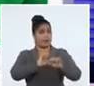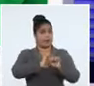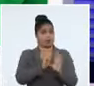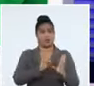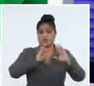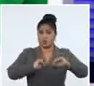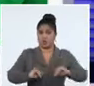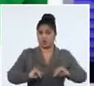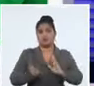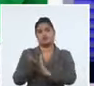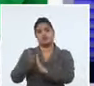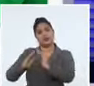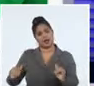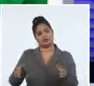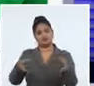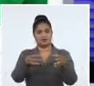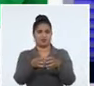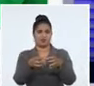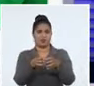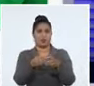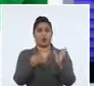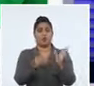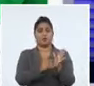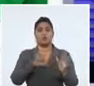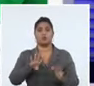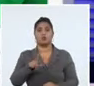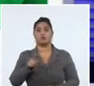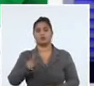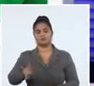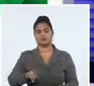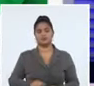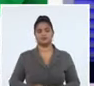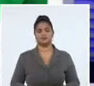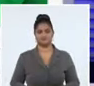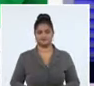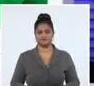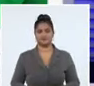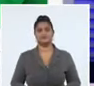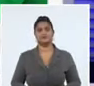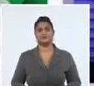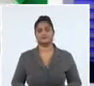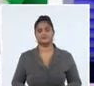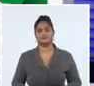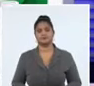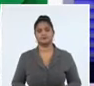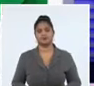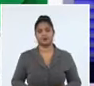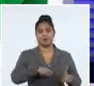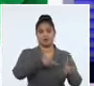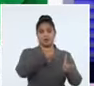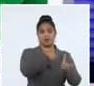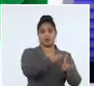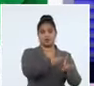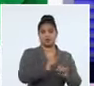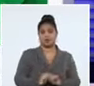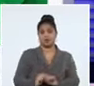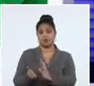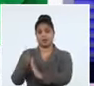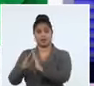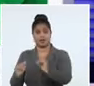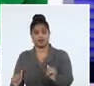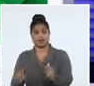activas, que hace un balance positivo, porque son 100 altas más que los casos que se